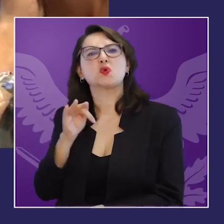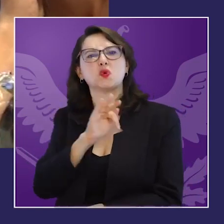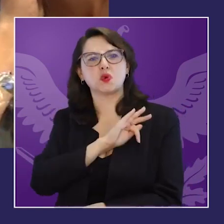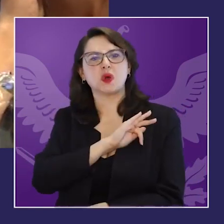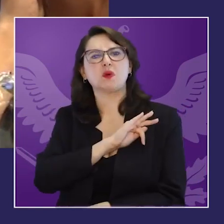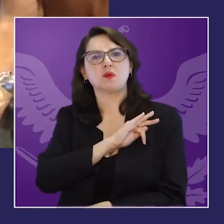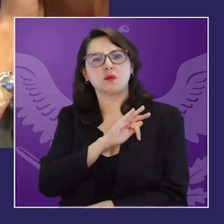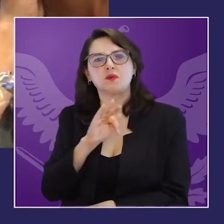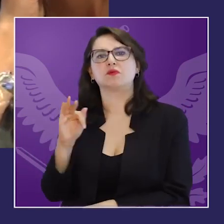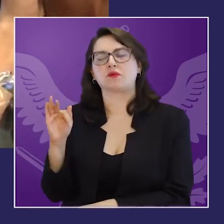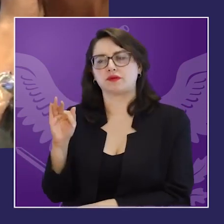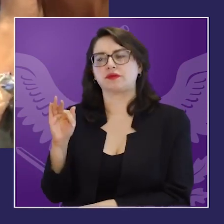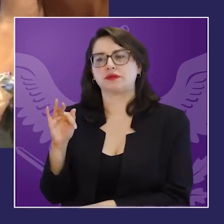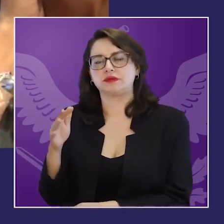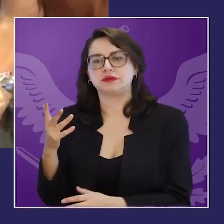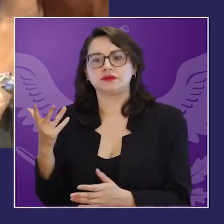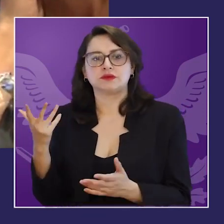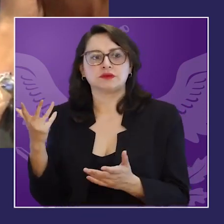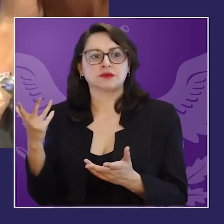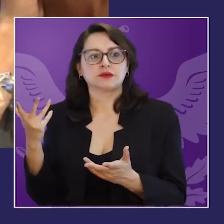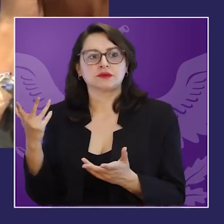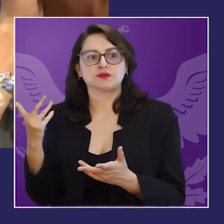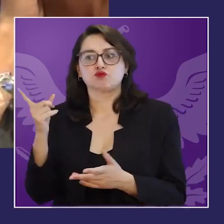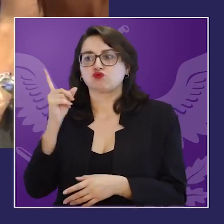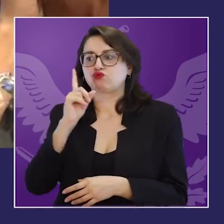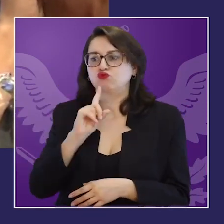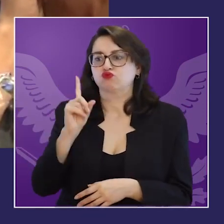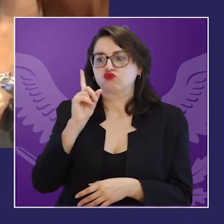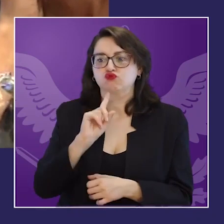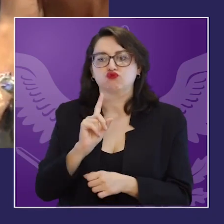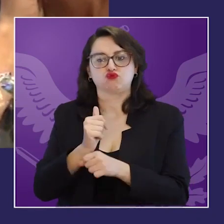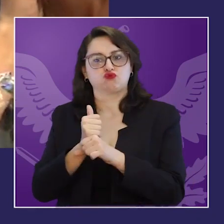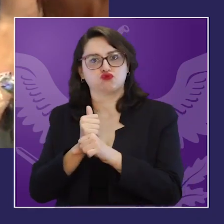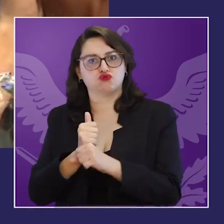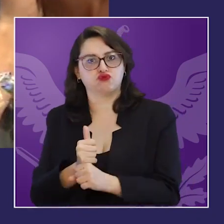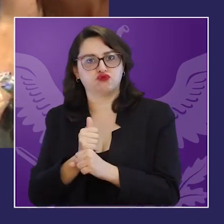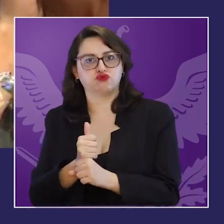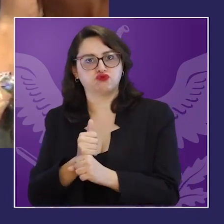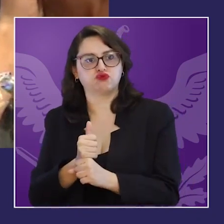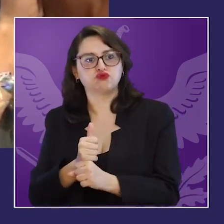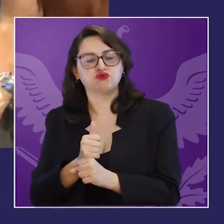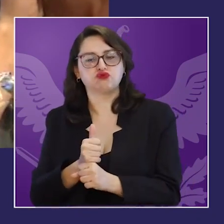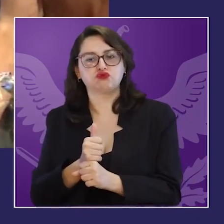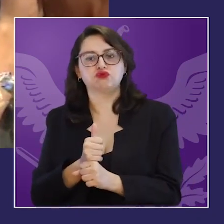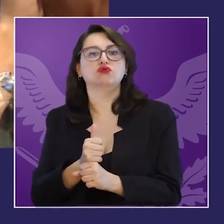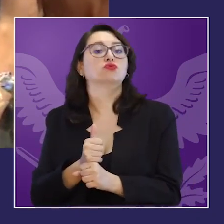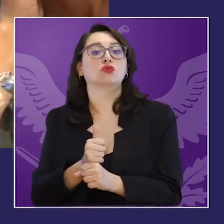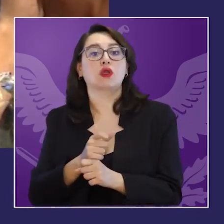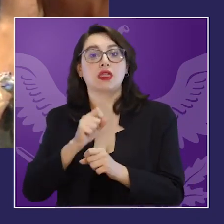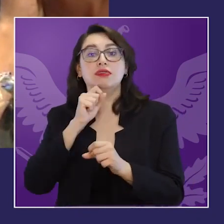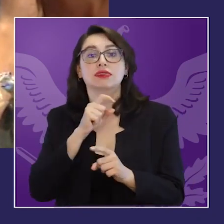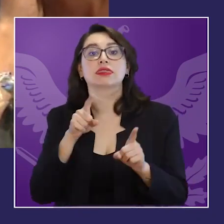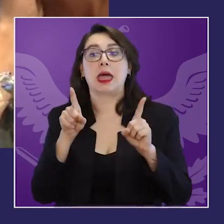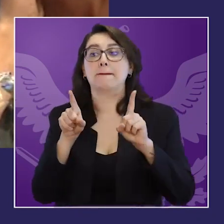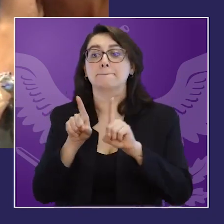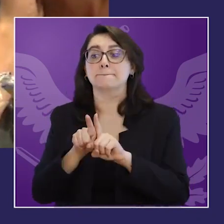de crueldad frente a ese poder, ¿no? Ya no es solo que las mujeres